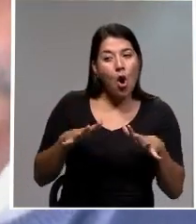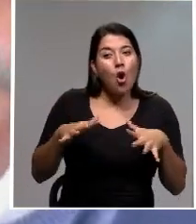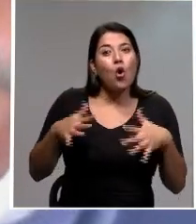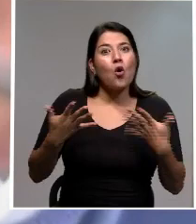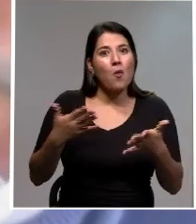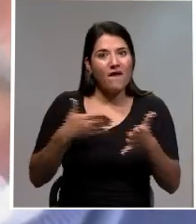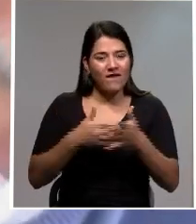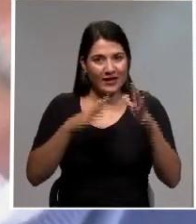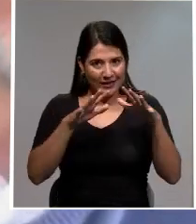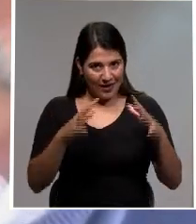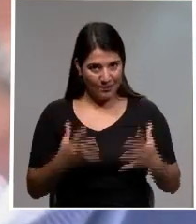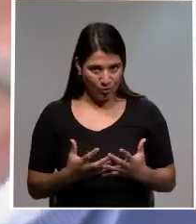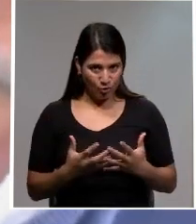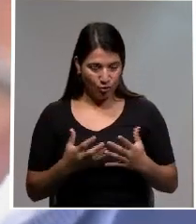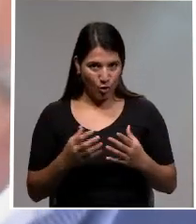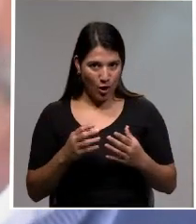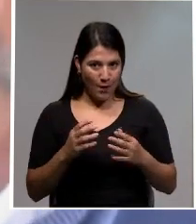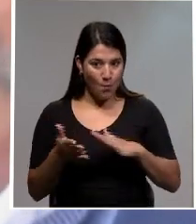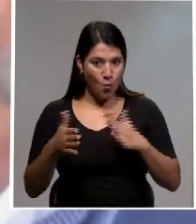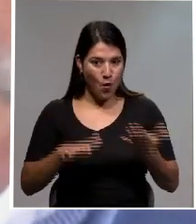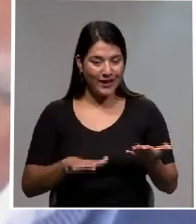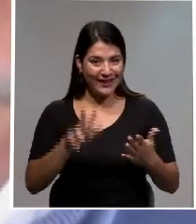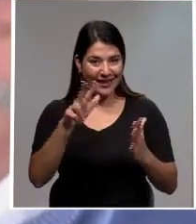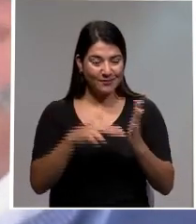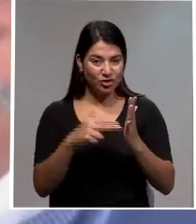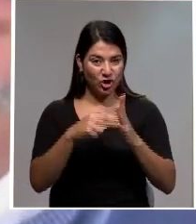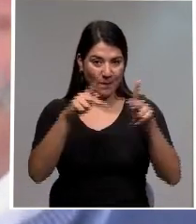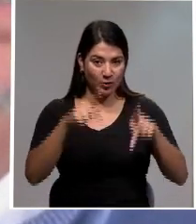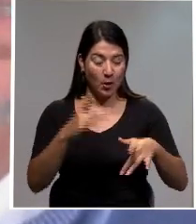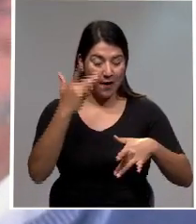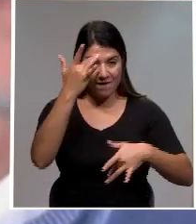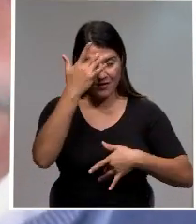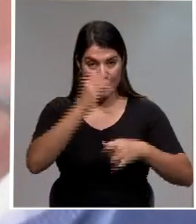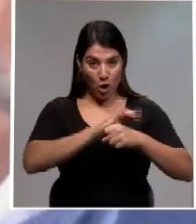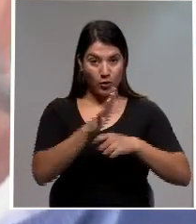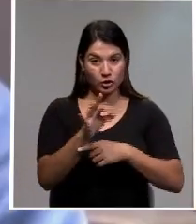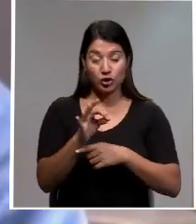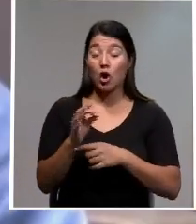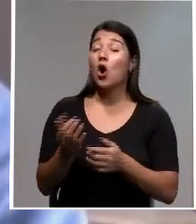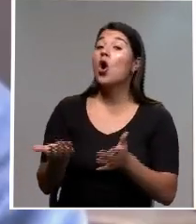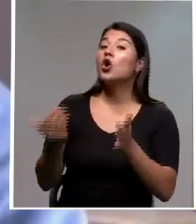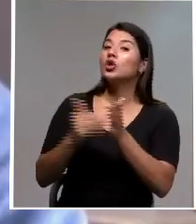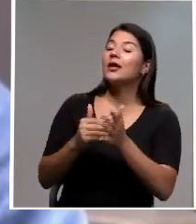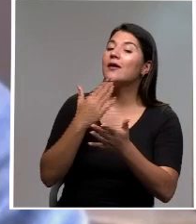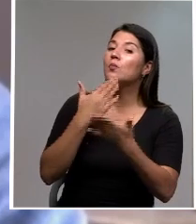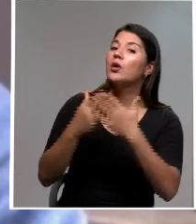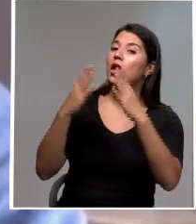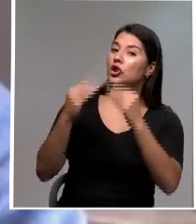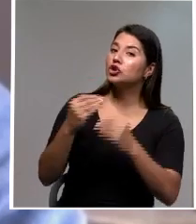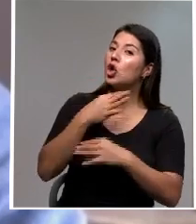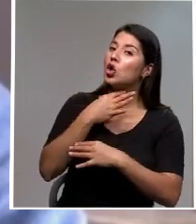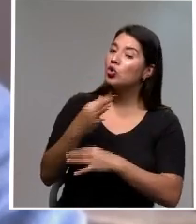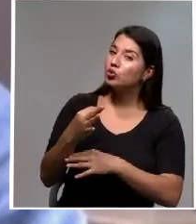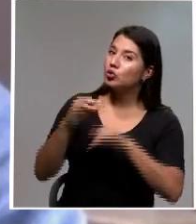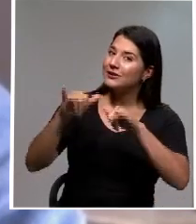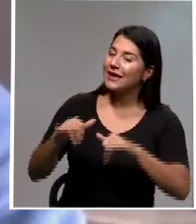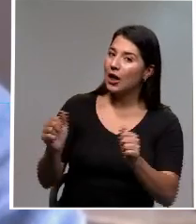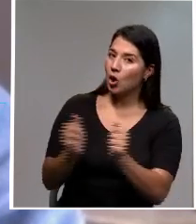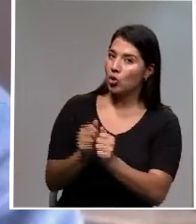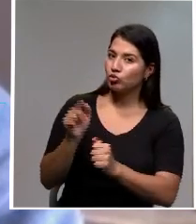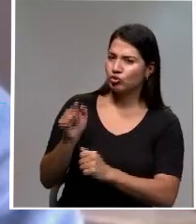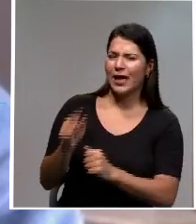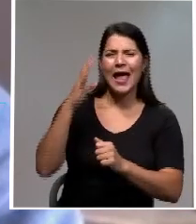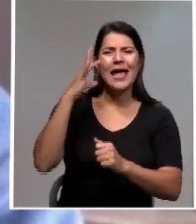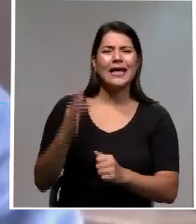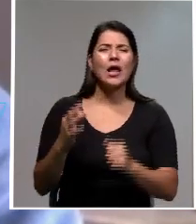Bueno, buenas noches otra vez y para mí es un placer estar con usted acá. Yo creo que es un tema sumamente importante